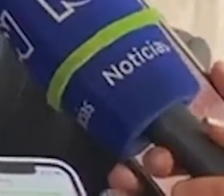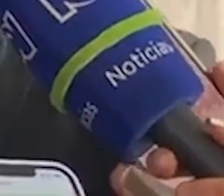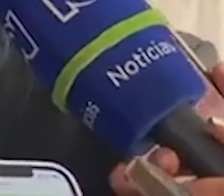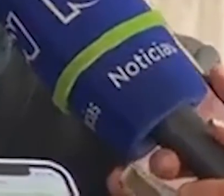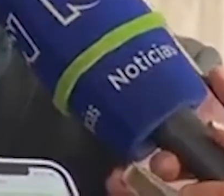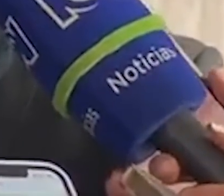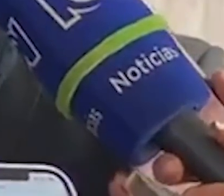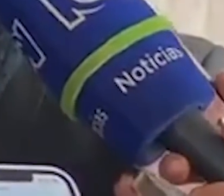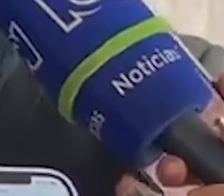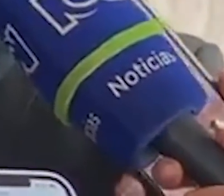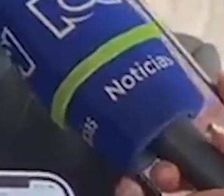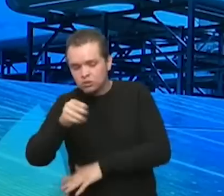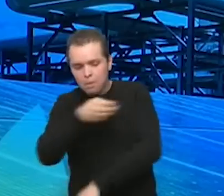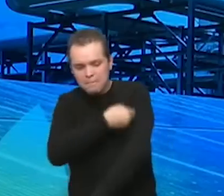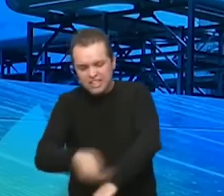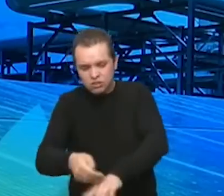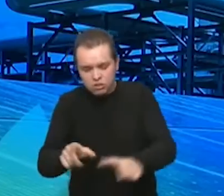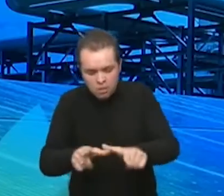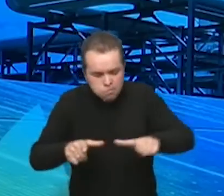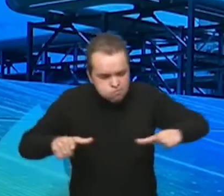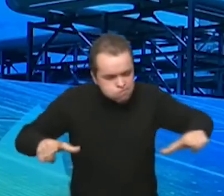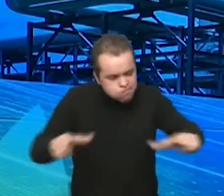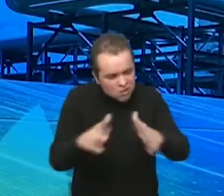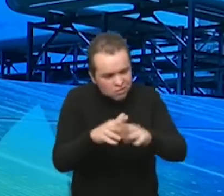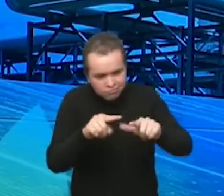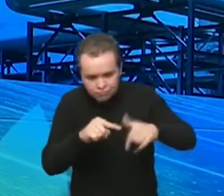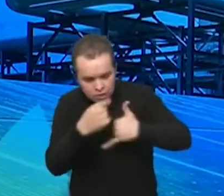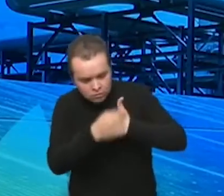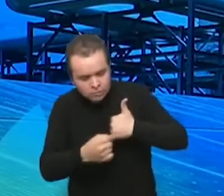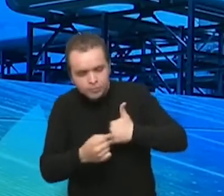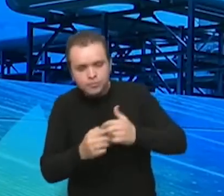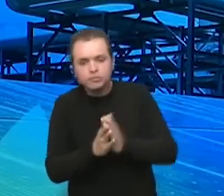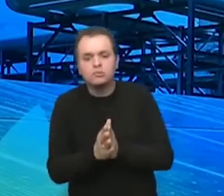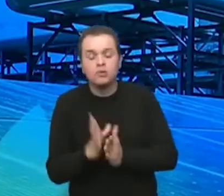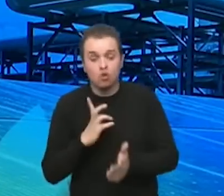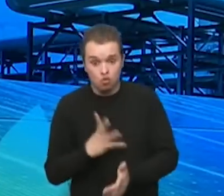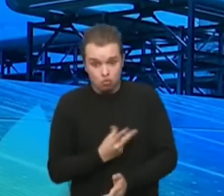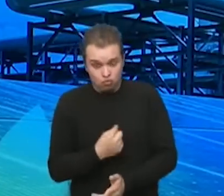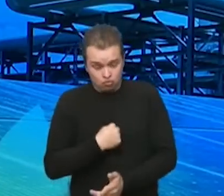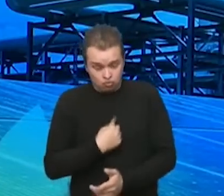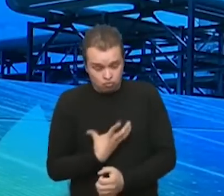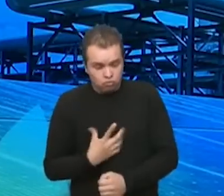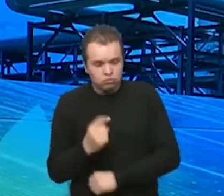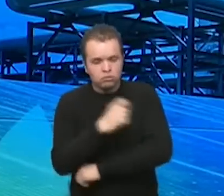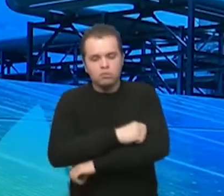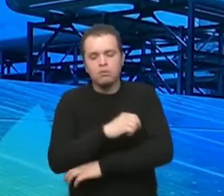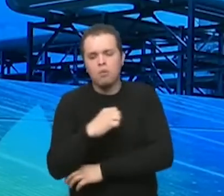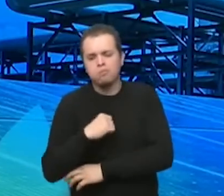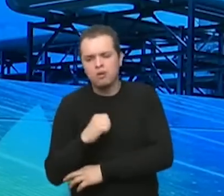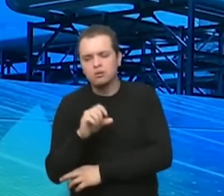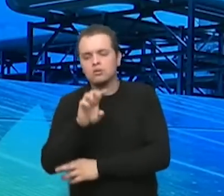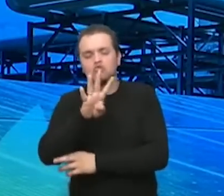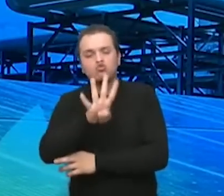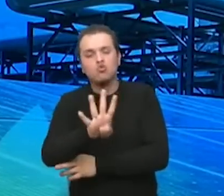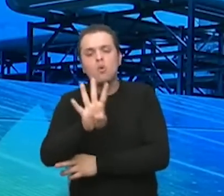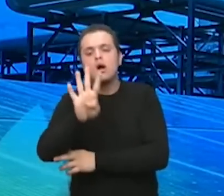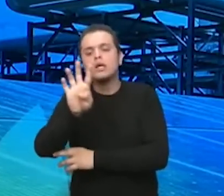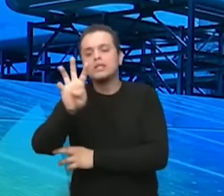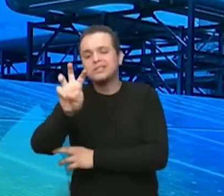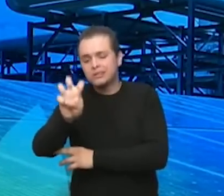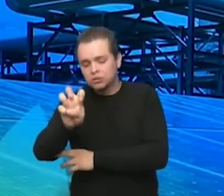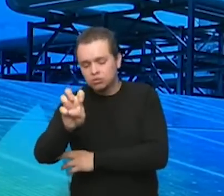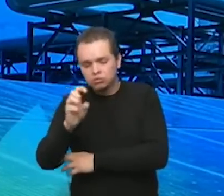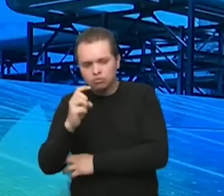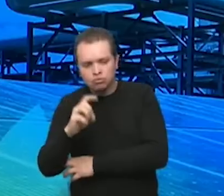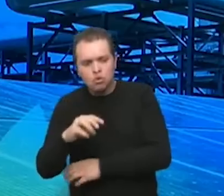de poder desarrollarlo en más detalle en el caso particular de ecopetrol nosotros tenemos 48 contratos vigentes para